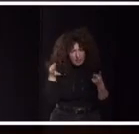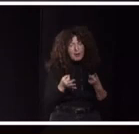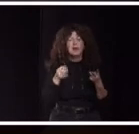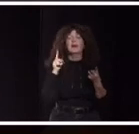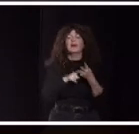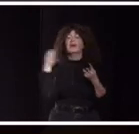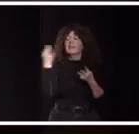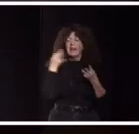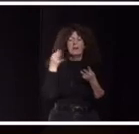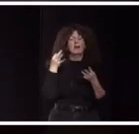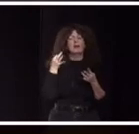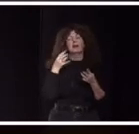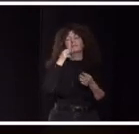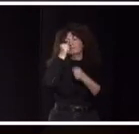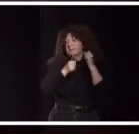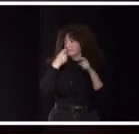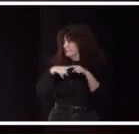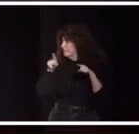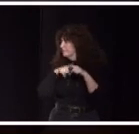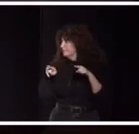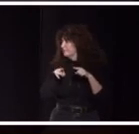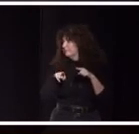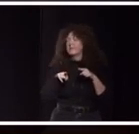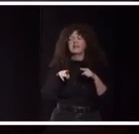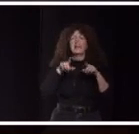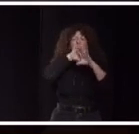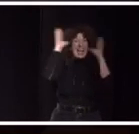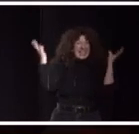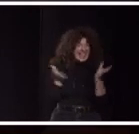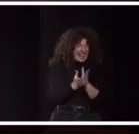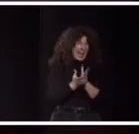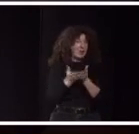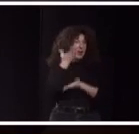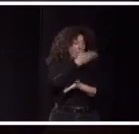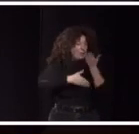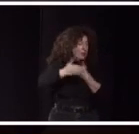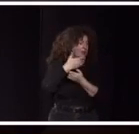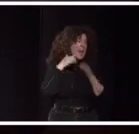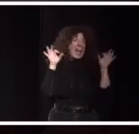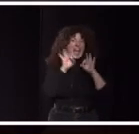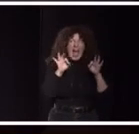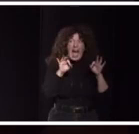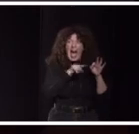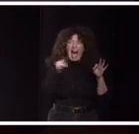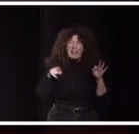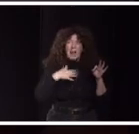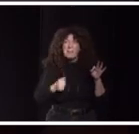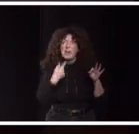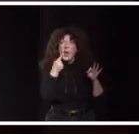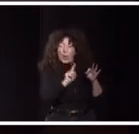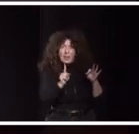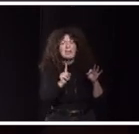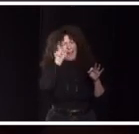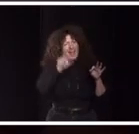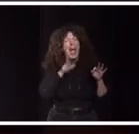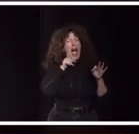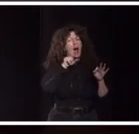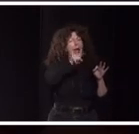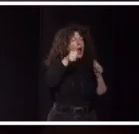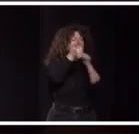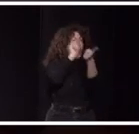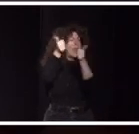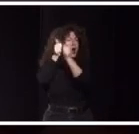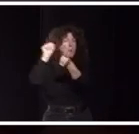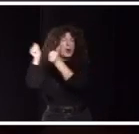que había que llevar al criminal Netanyahu ante la Corte Penal Internacional, cuando nadie más se atrevía a decirlo. Ahora, muchos lo dicen, la